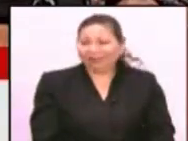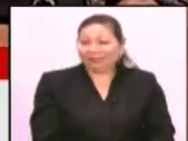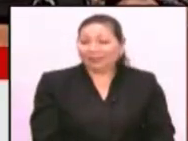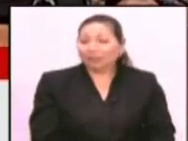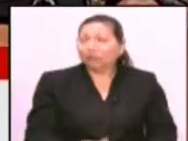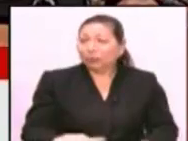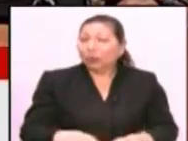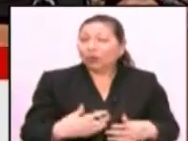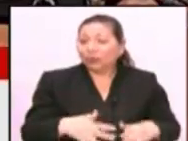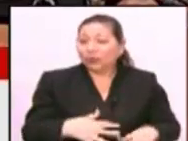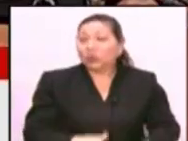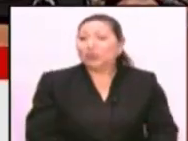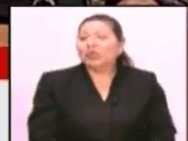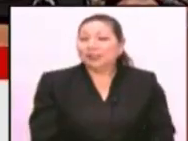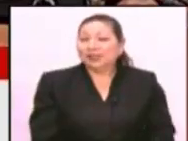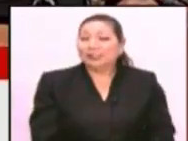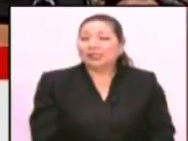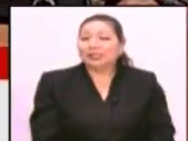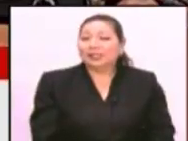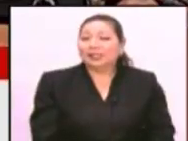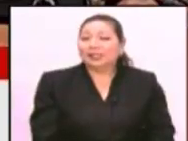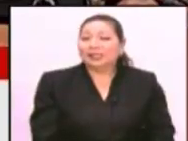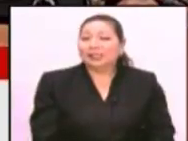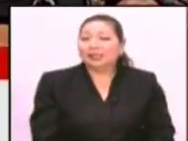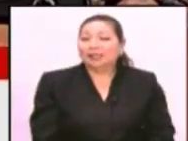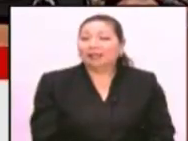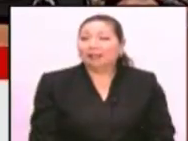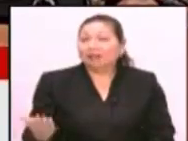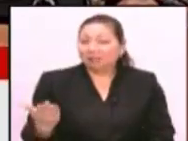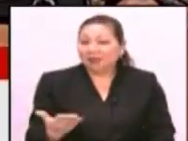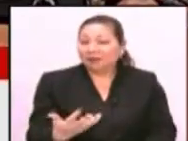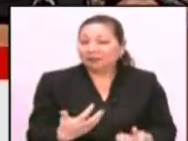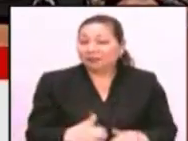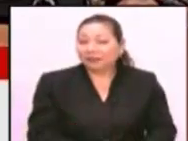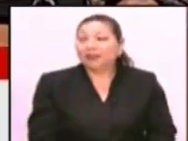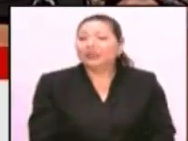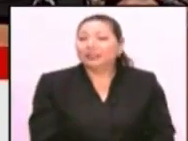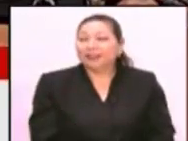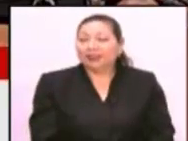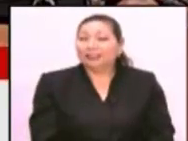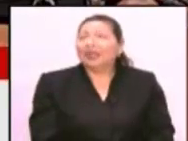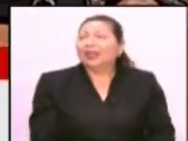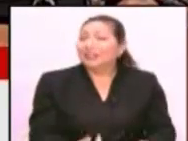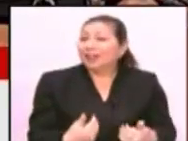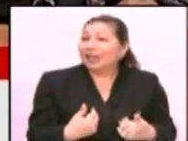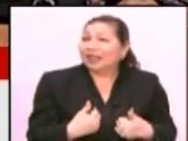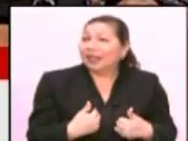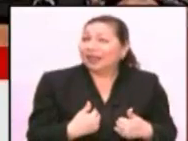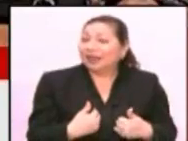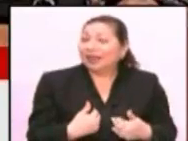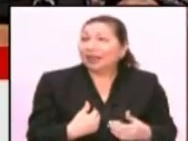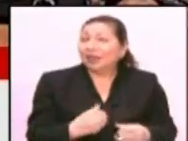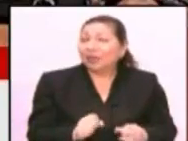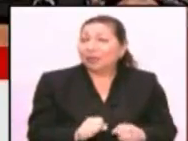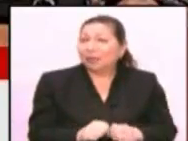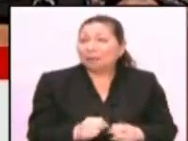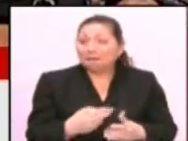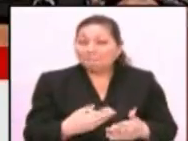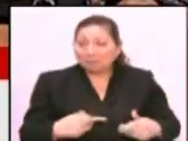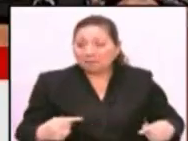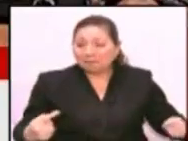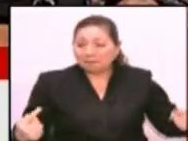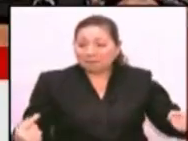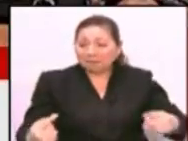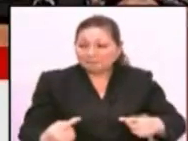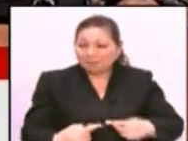maquinaria industrial. ¿No es cierto? Entonces le dio su maquinaria industrial, ¿no es cierto? tenemos hangares de más de 2.000 metros cuadrados